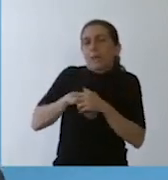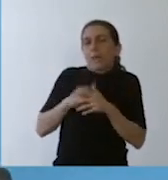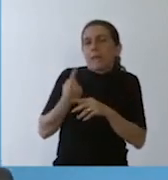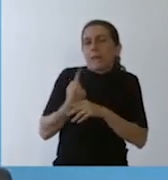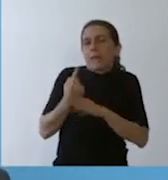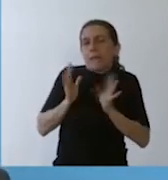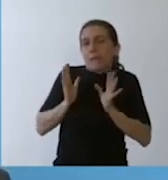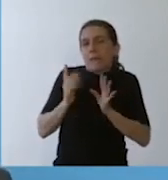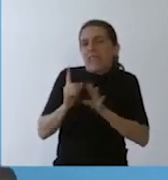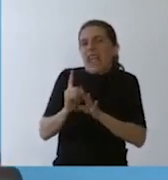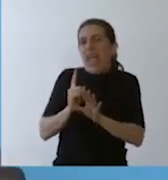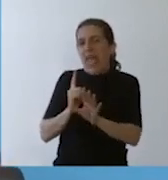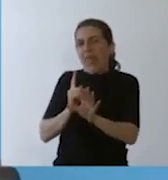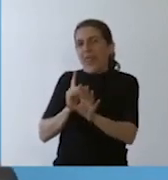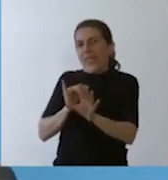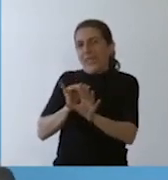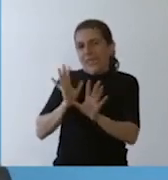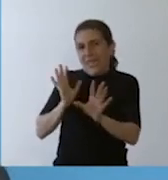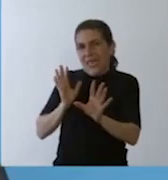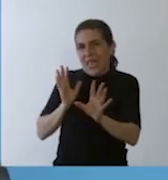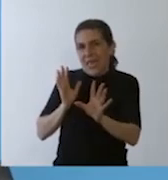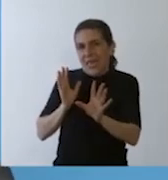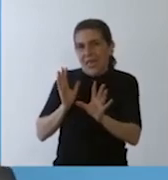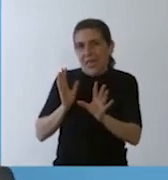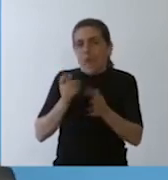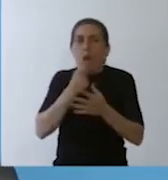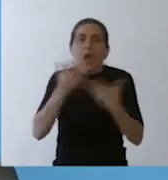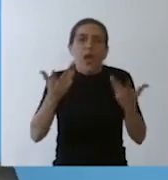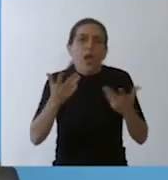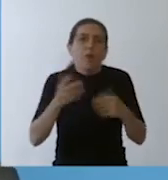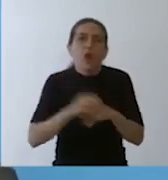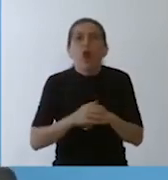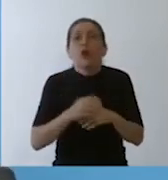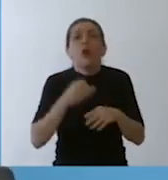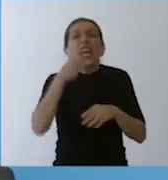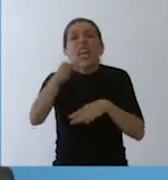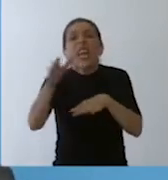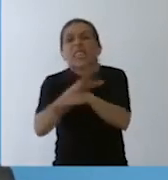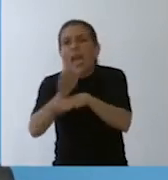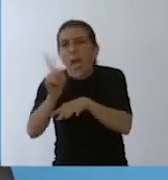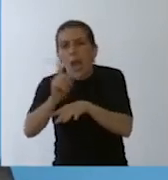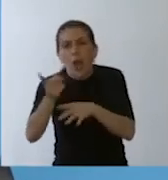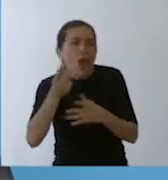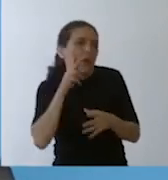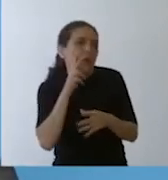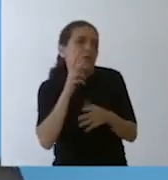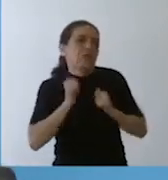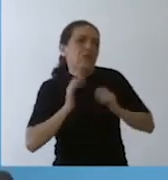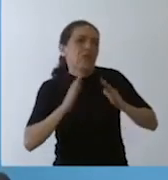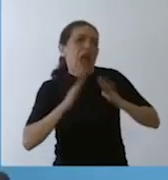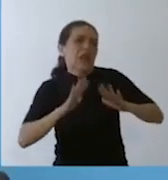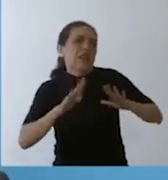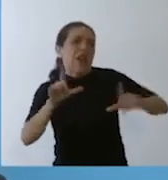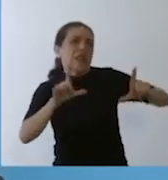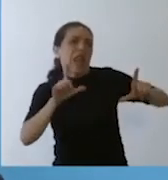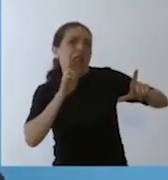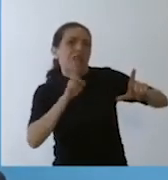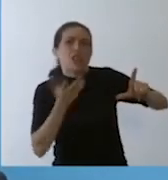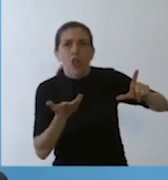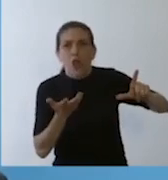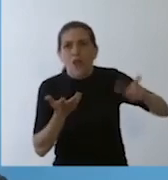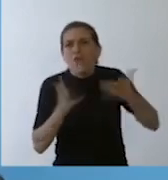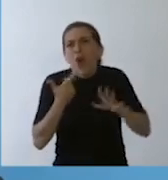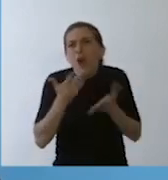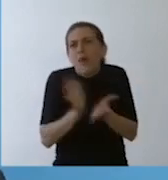voluntario lo más efectivo posible, es decir, que sea, en vez del cine, televisión, ese tipo de cosas que sean de lo